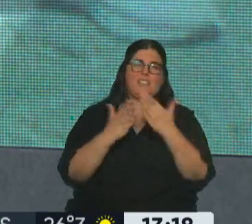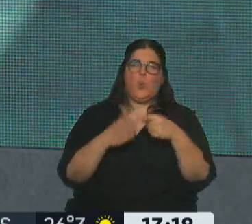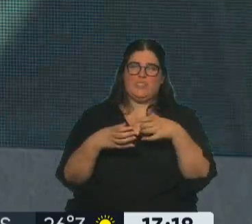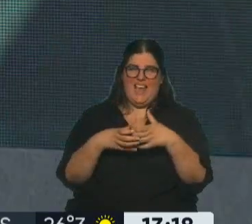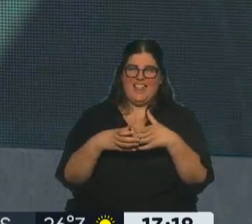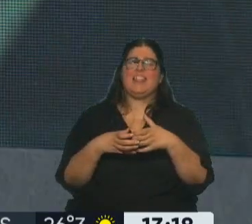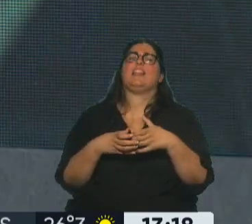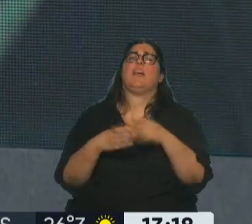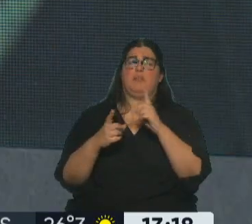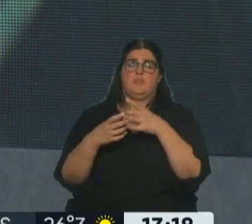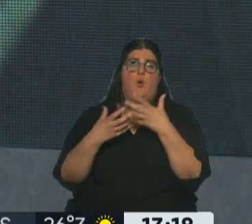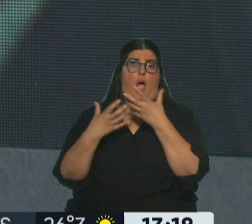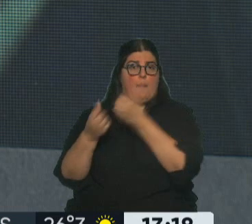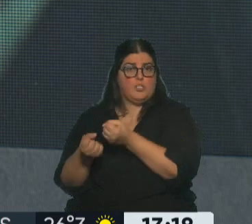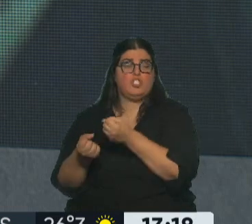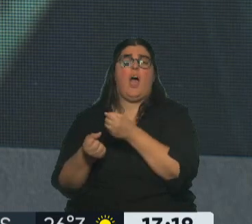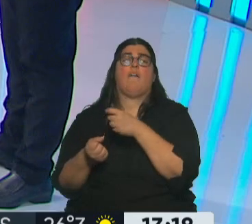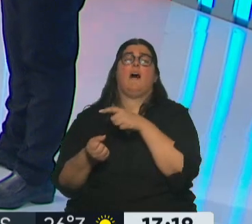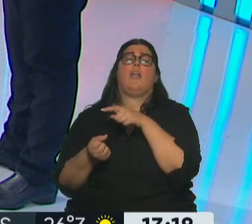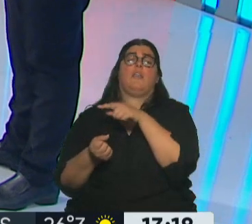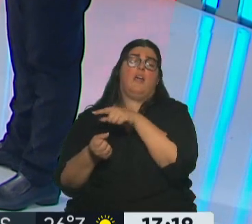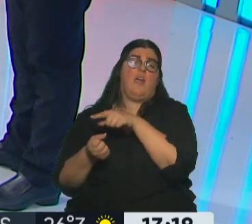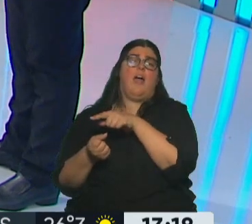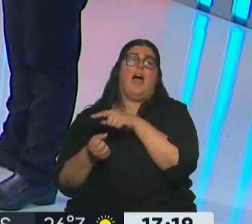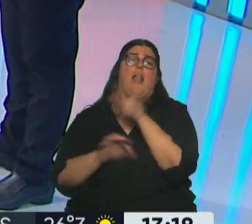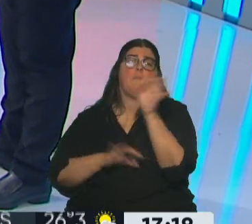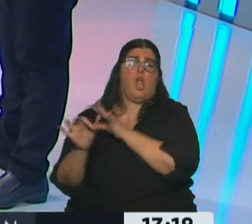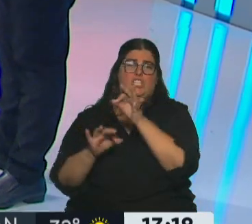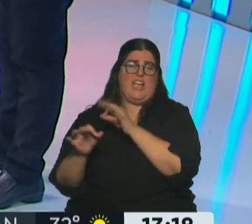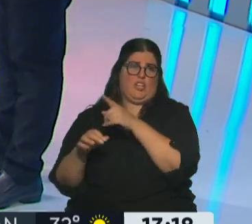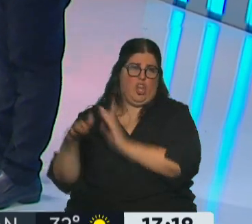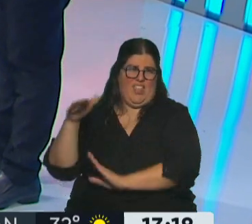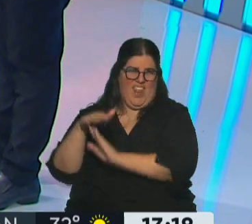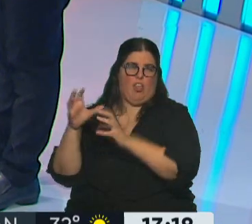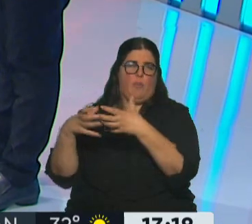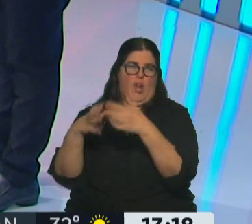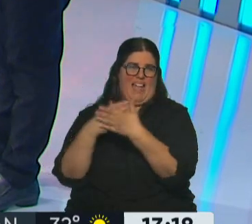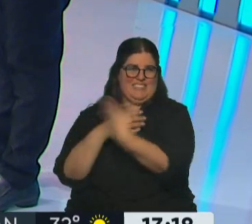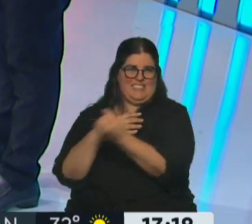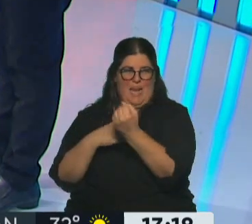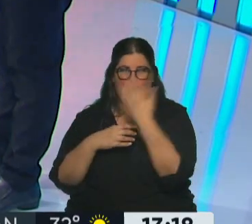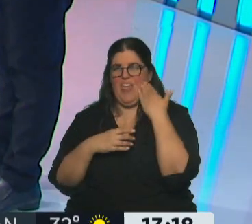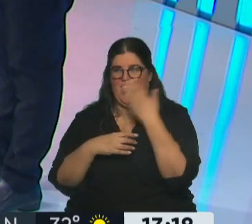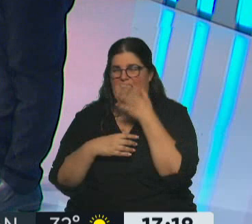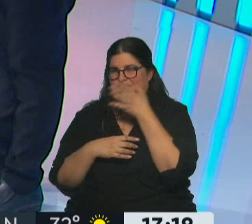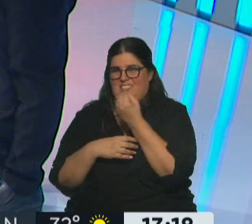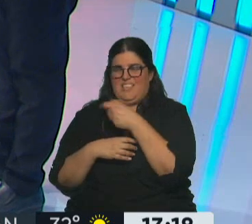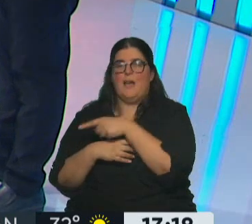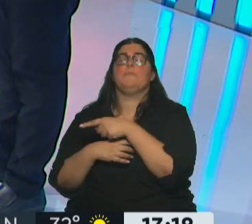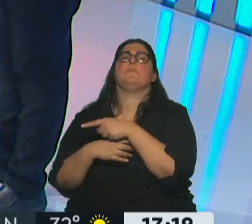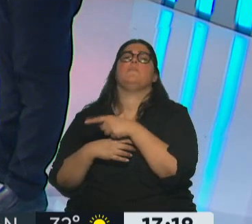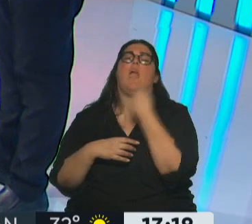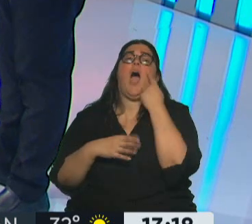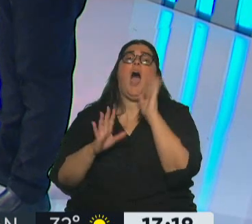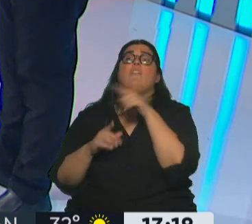incluso acompañaban al proyecto liderado por la extrema derecha. Hay que ver cómo influye esta